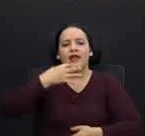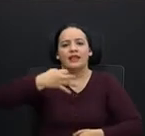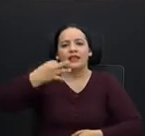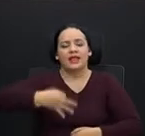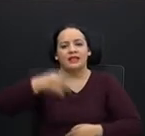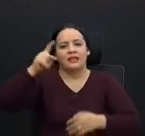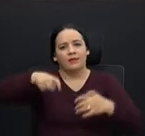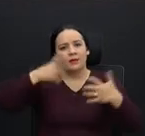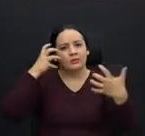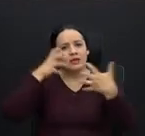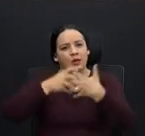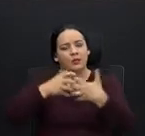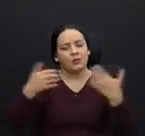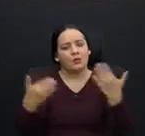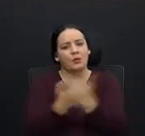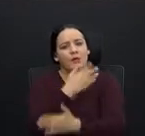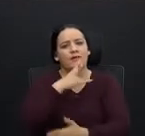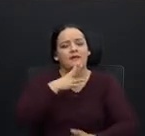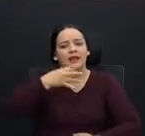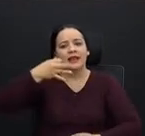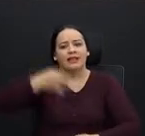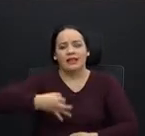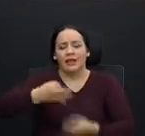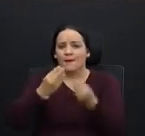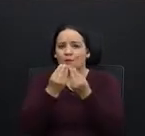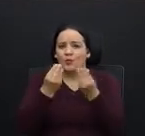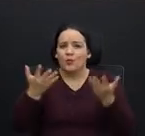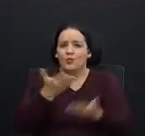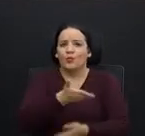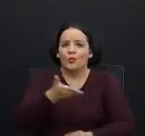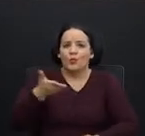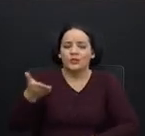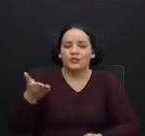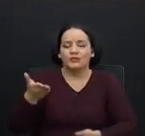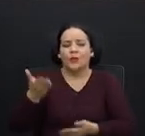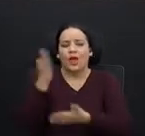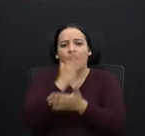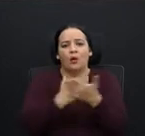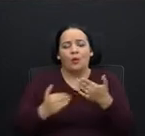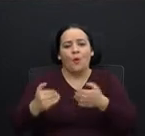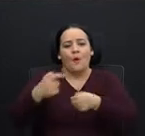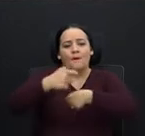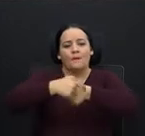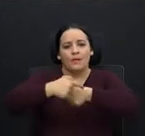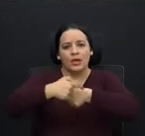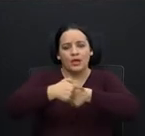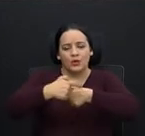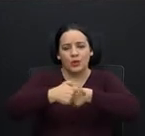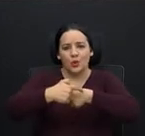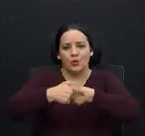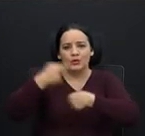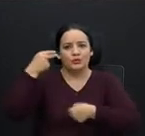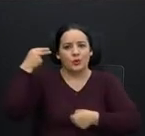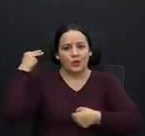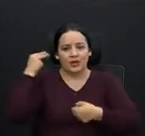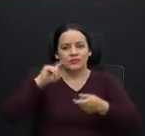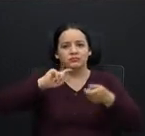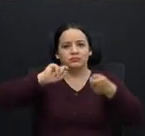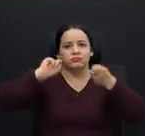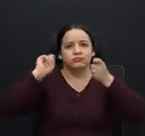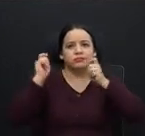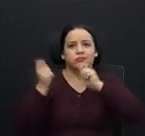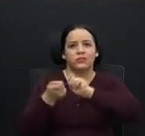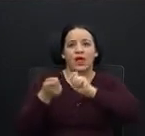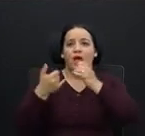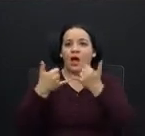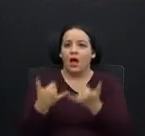ajustarnos a la nueva realidad, y hay muchas cosas que en algún periodo histórico se ajustaron, pues ahora hay que darle vuelta